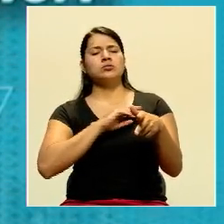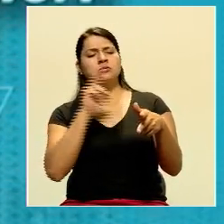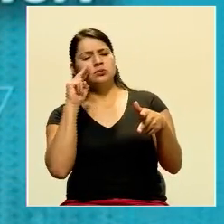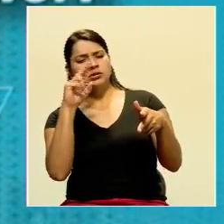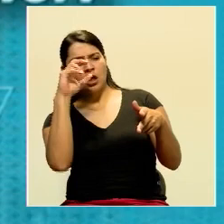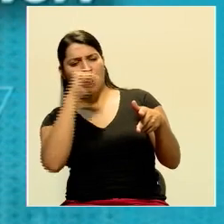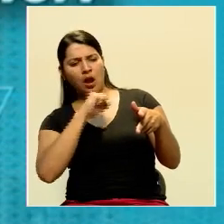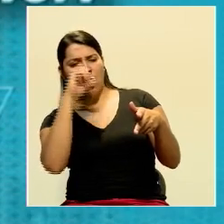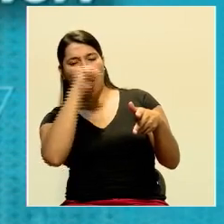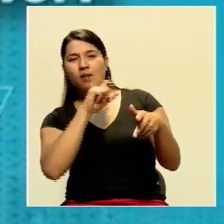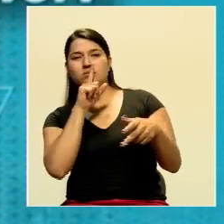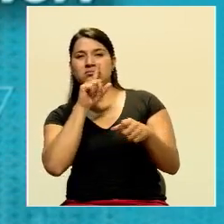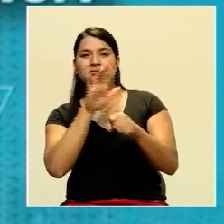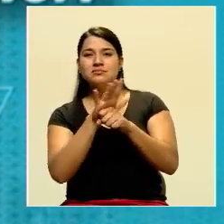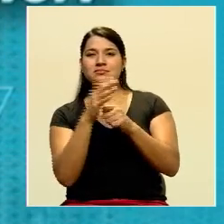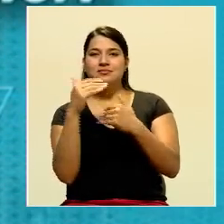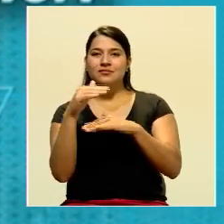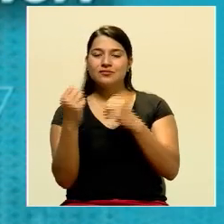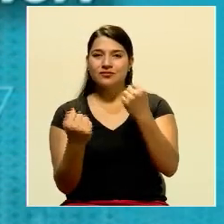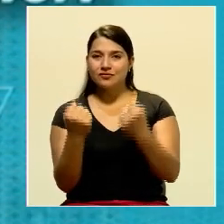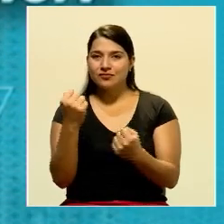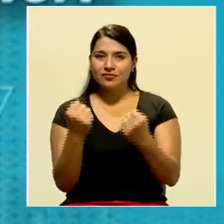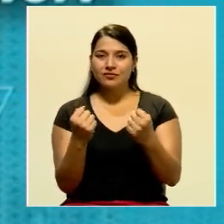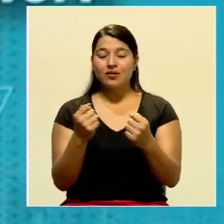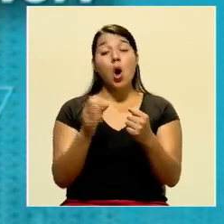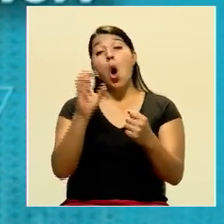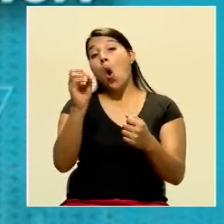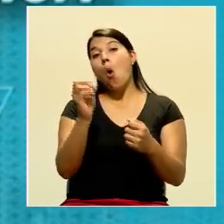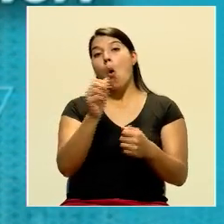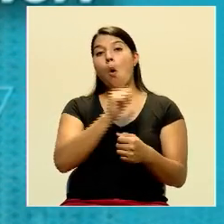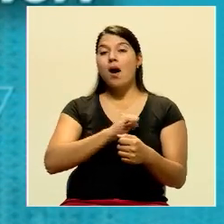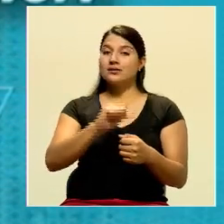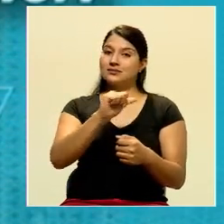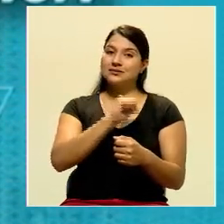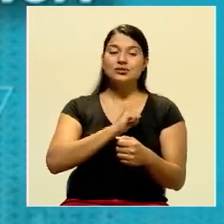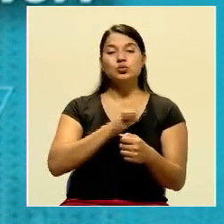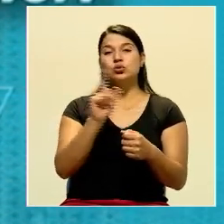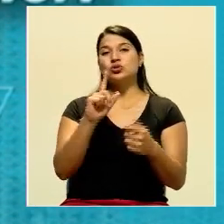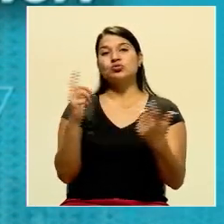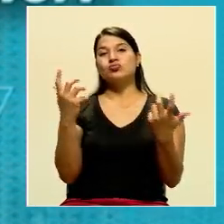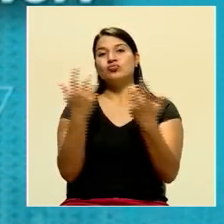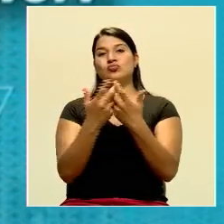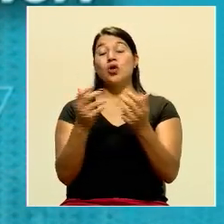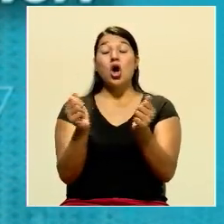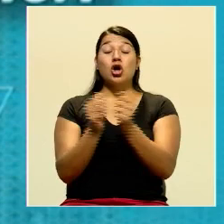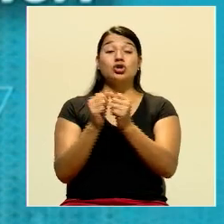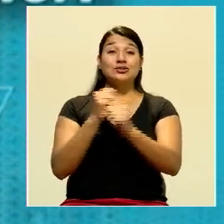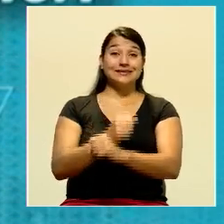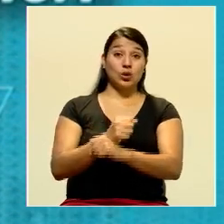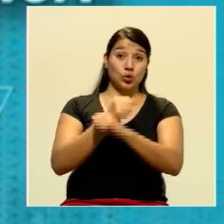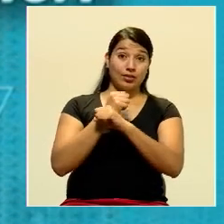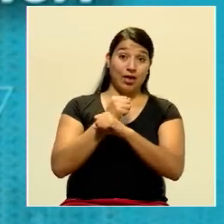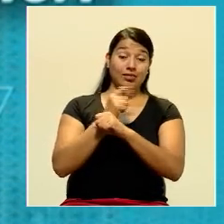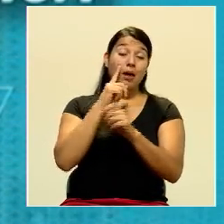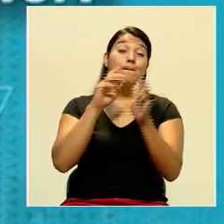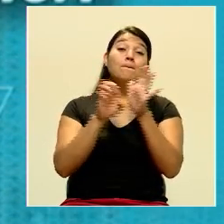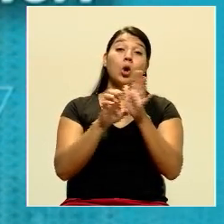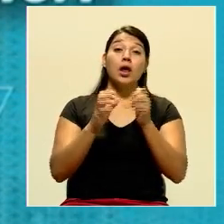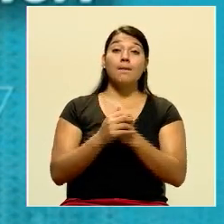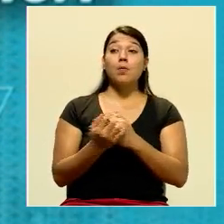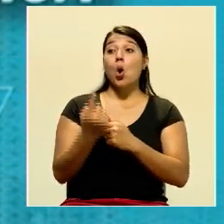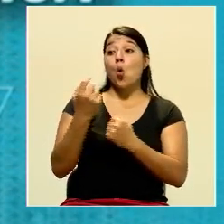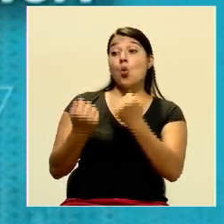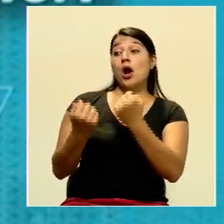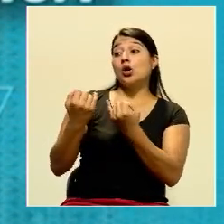se dan comportamientos o se verifican también comportamientos que no son paralelos a la seguridad vial. Por ejemplo, un vehículo